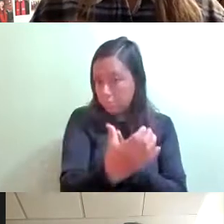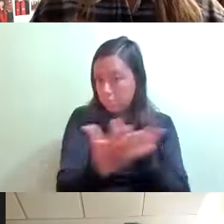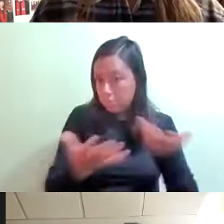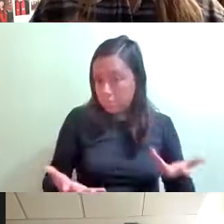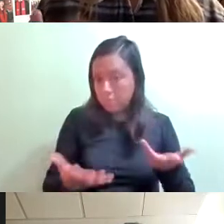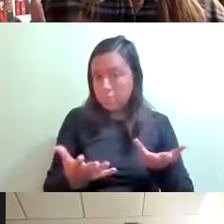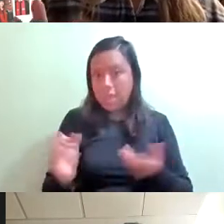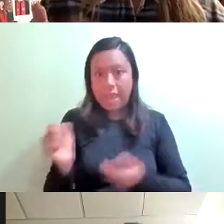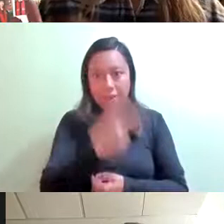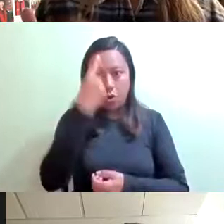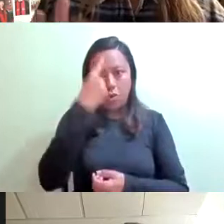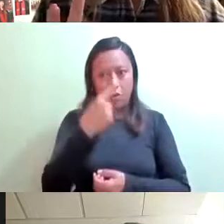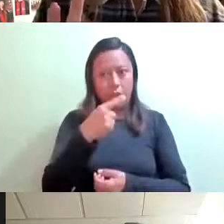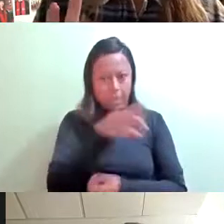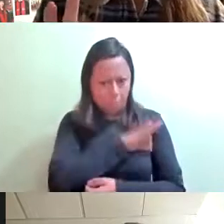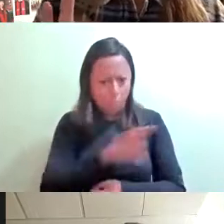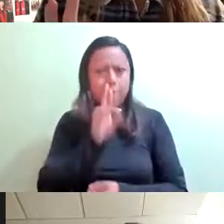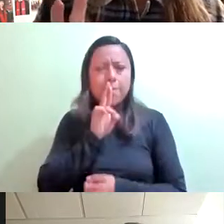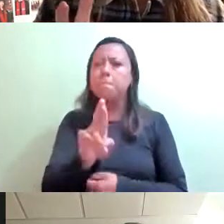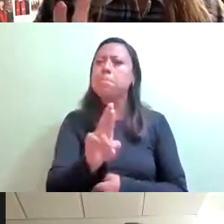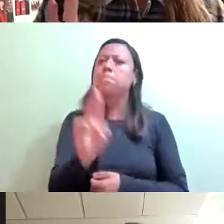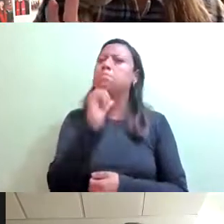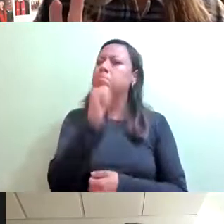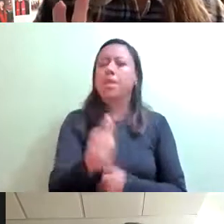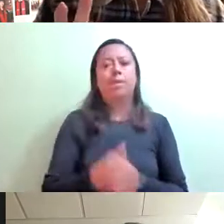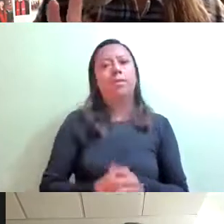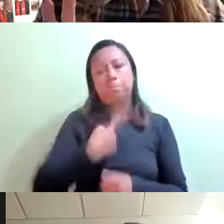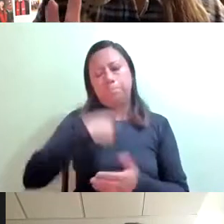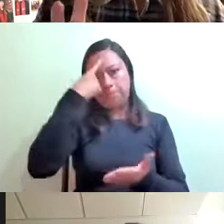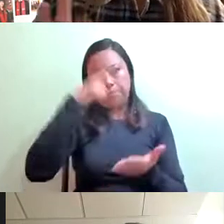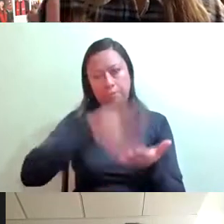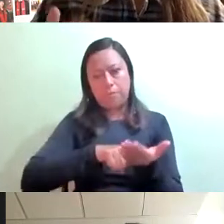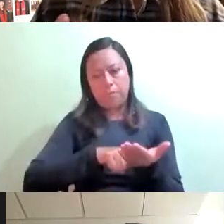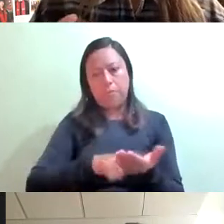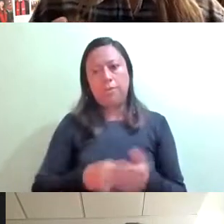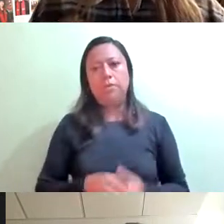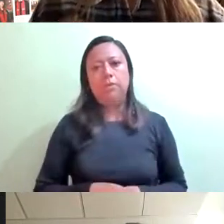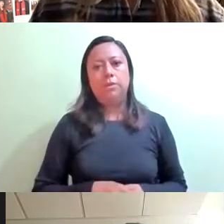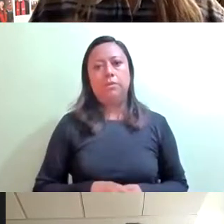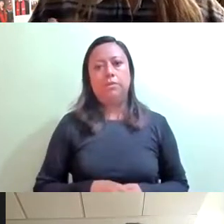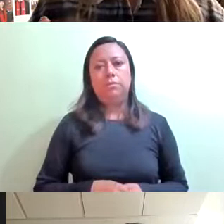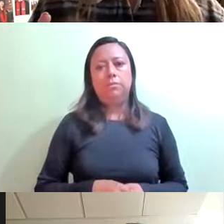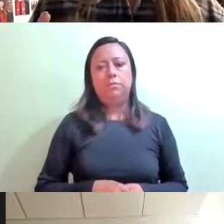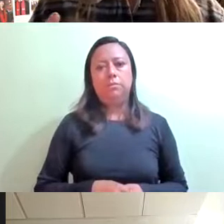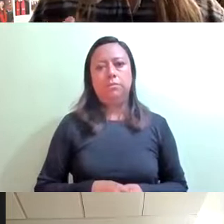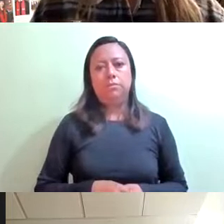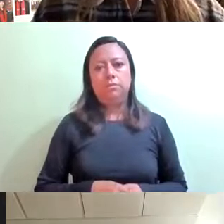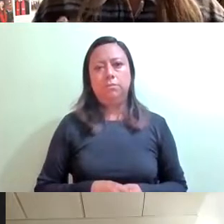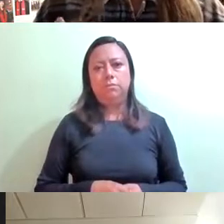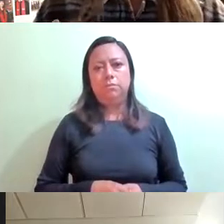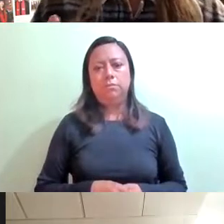para responder esto. Yo creo que una buena